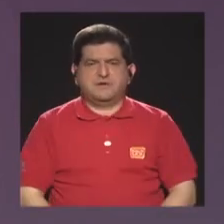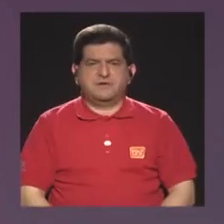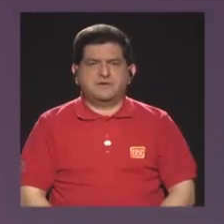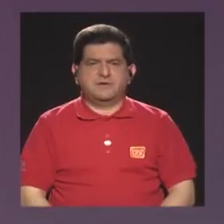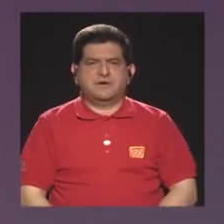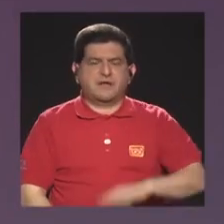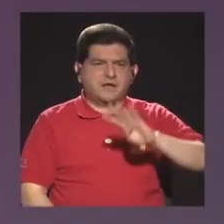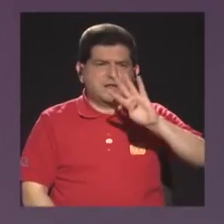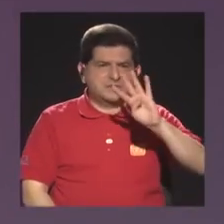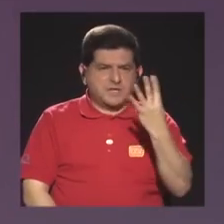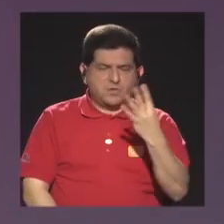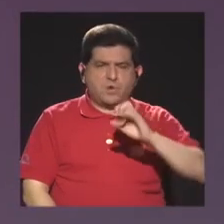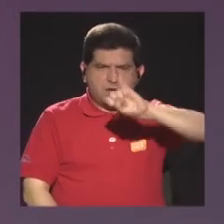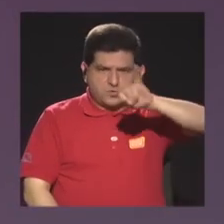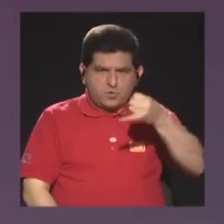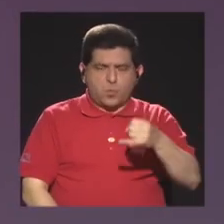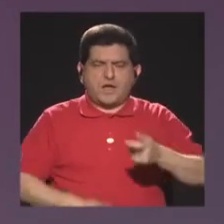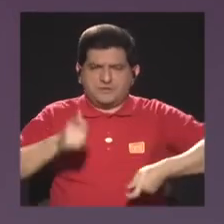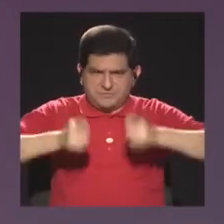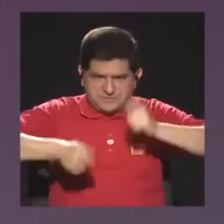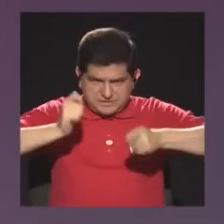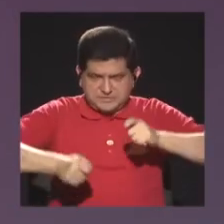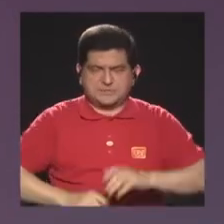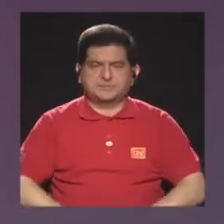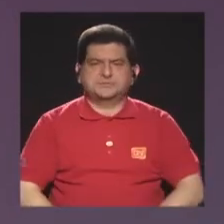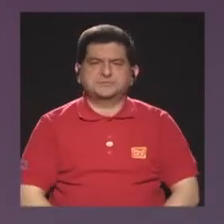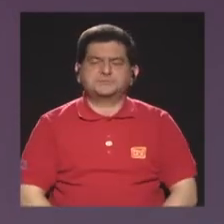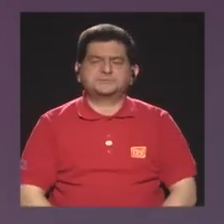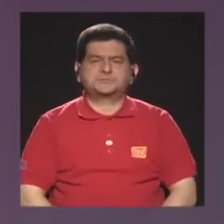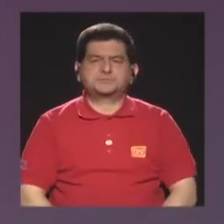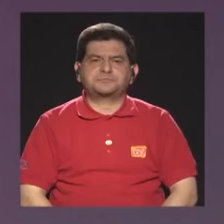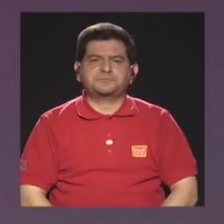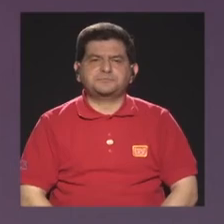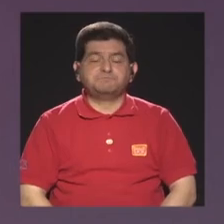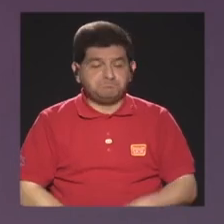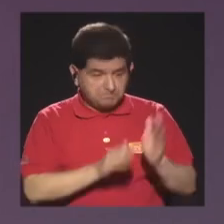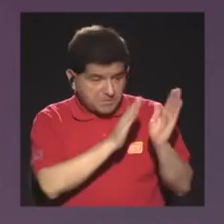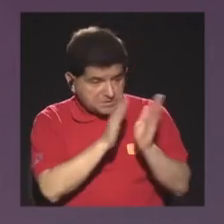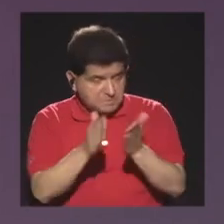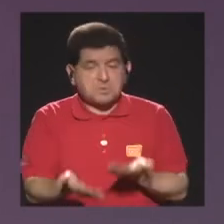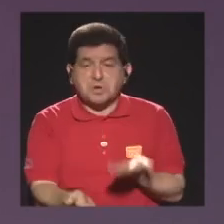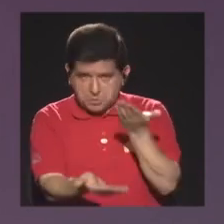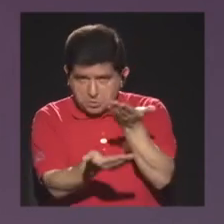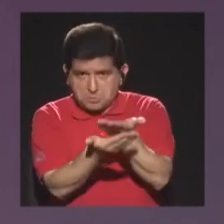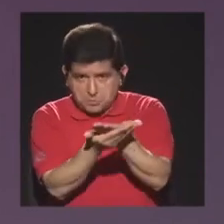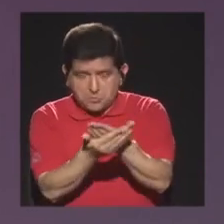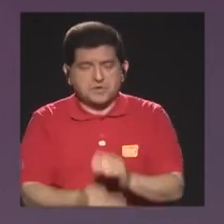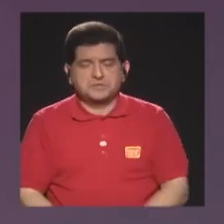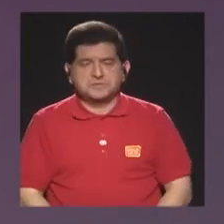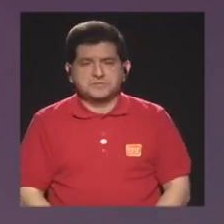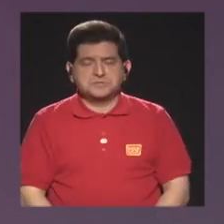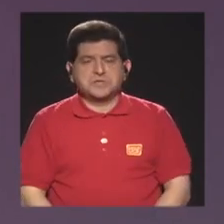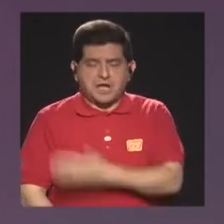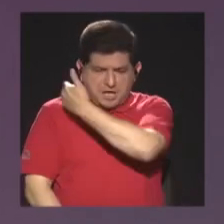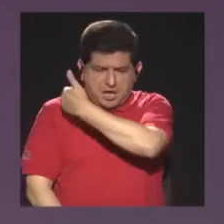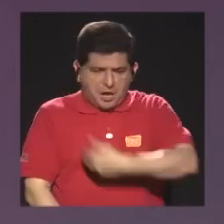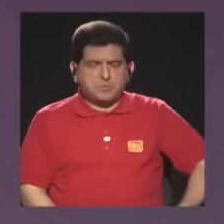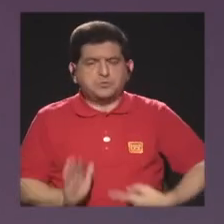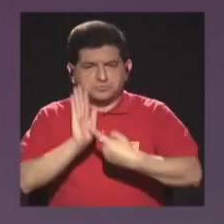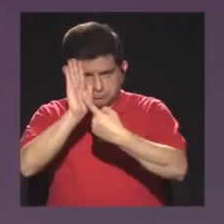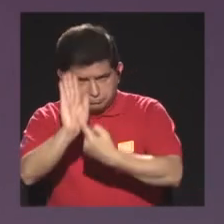cuartos jueves del mes de septiembre, ¿verdad? Y entonces se preparó la propuesta y de todo, se la llevó al señor